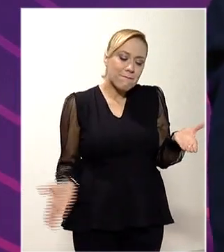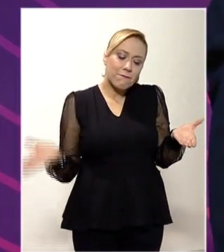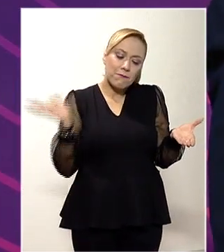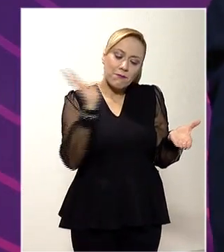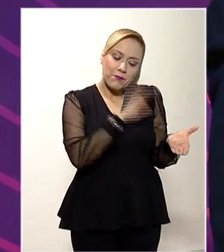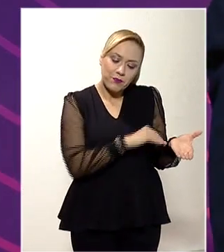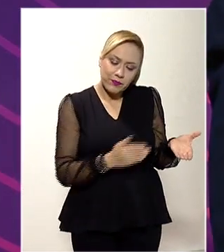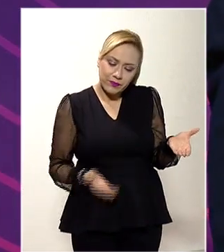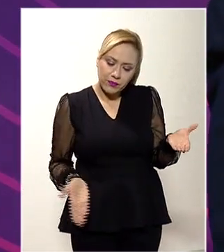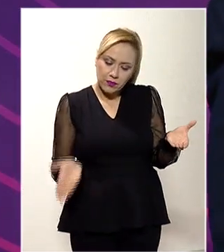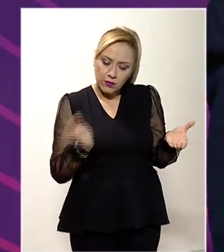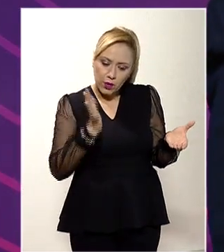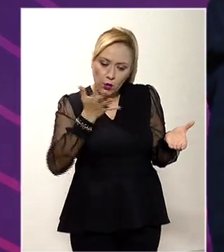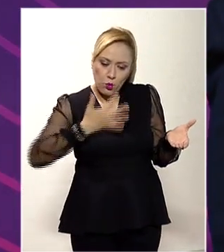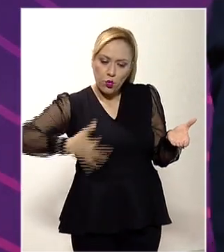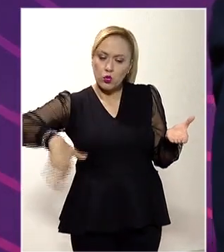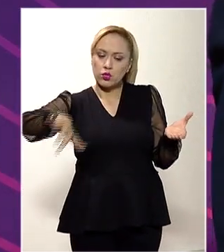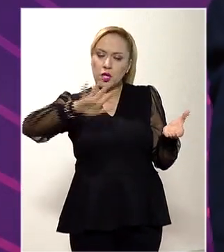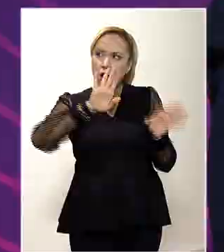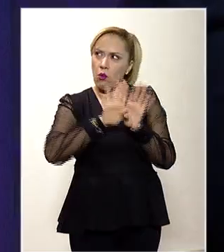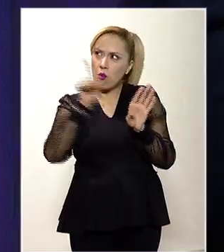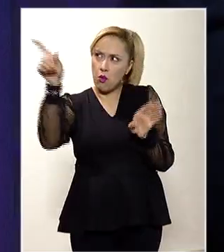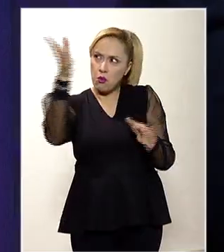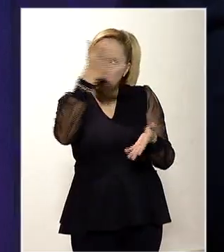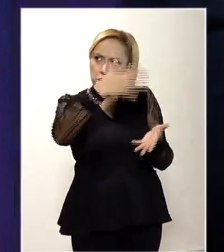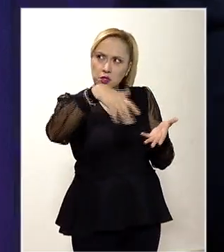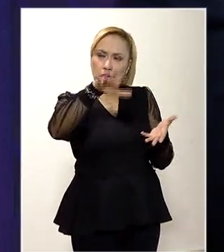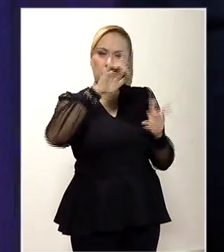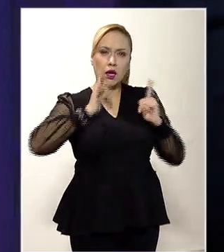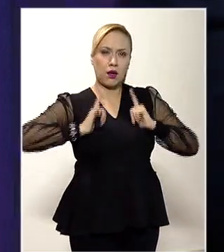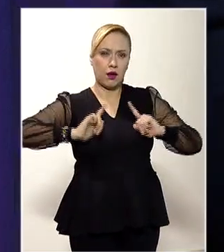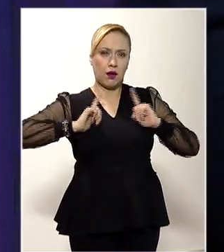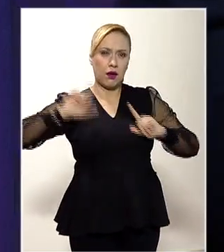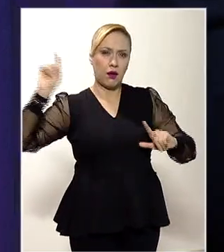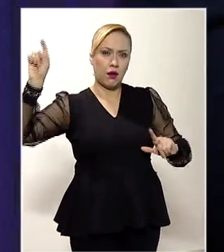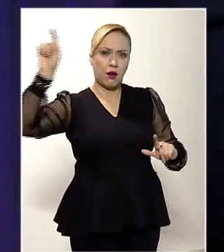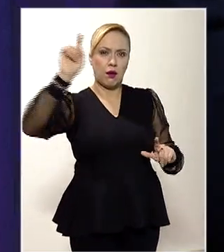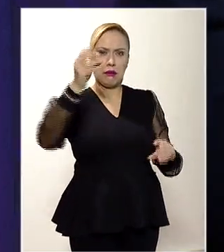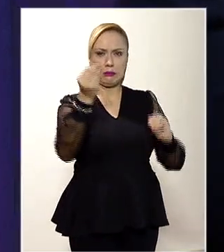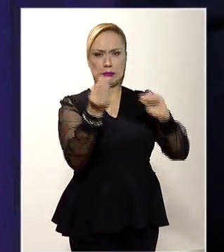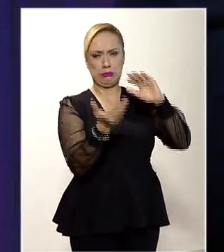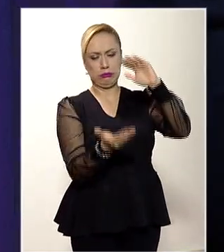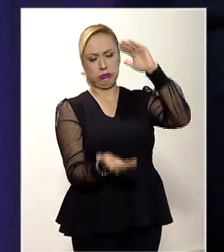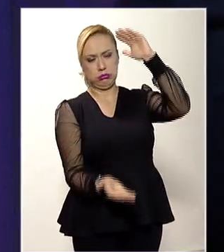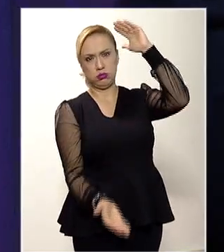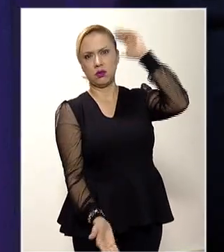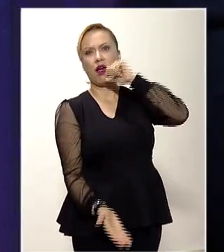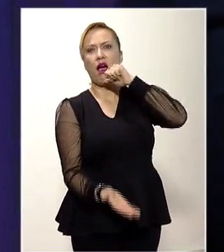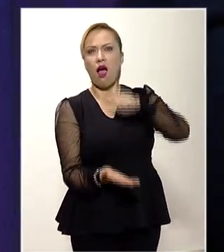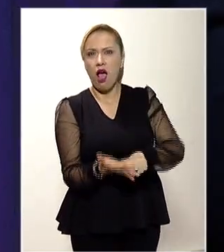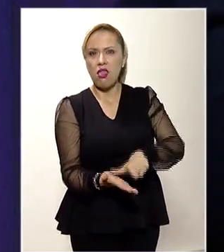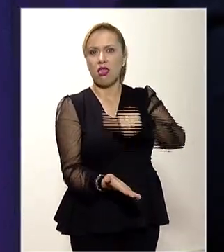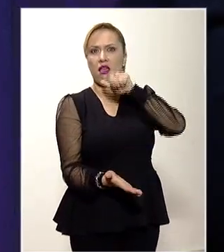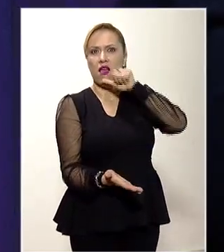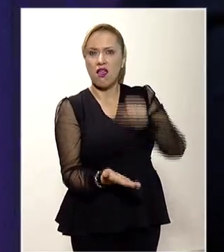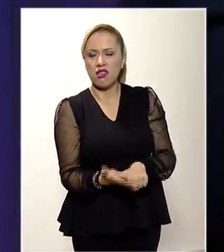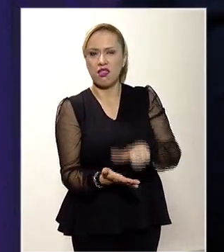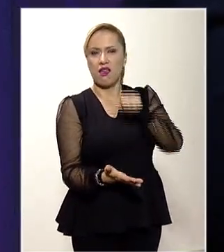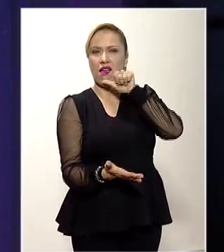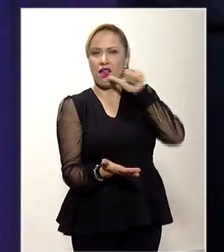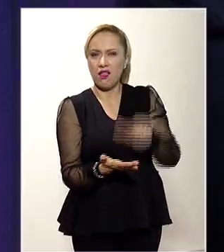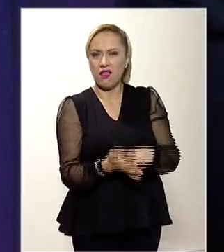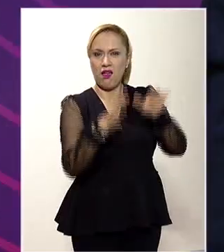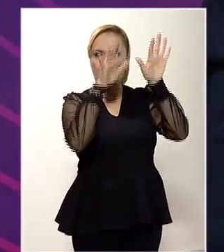¿no? En fiscalías son tomos y tomos y tomos de oficios, ¿no? De